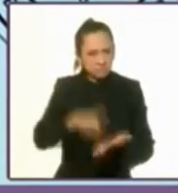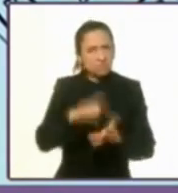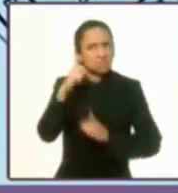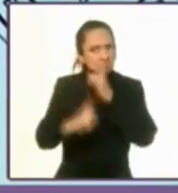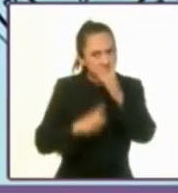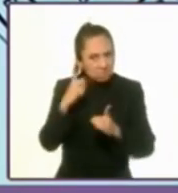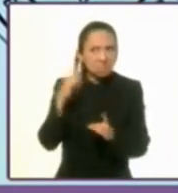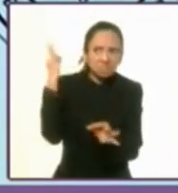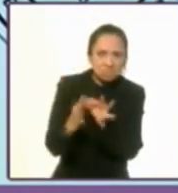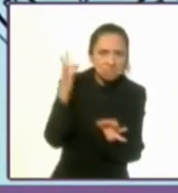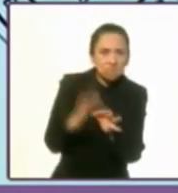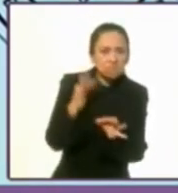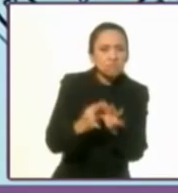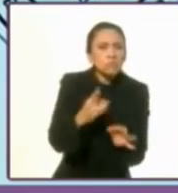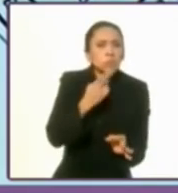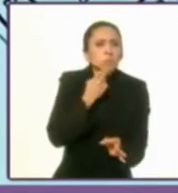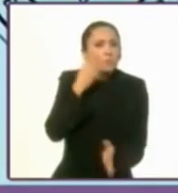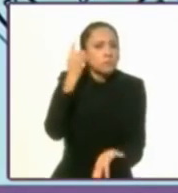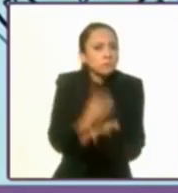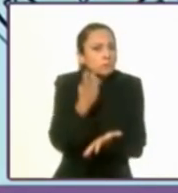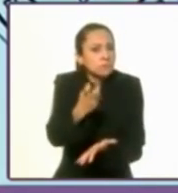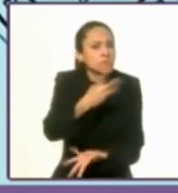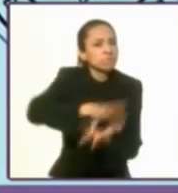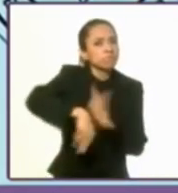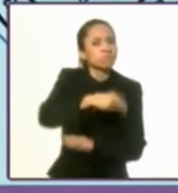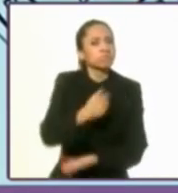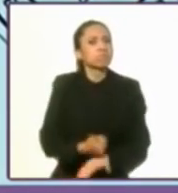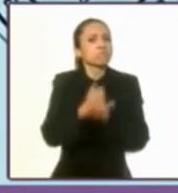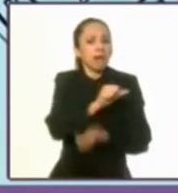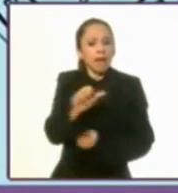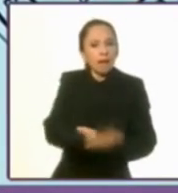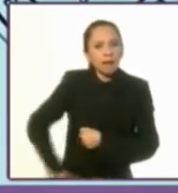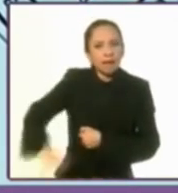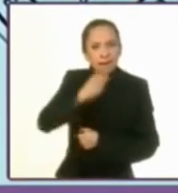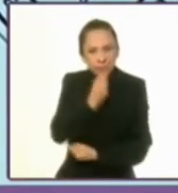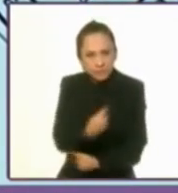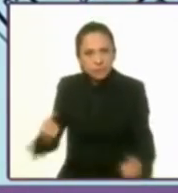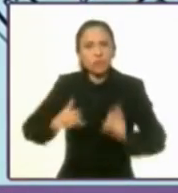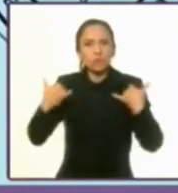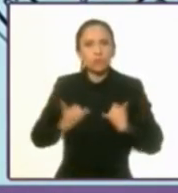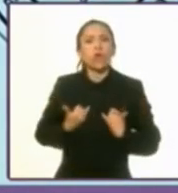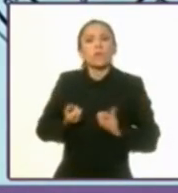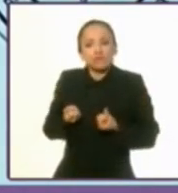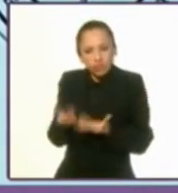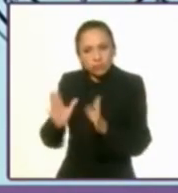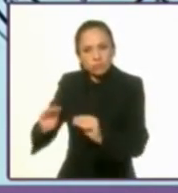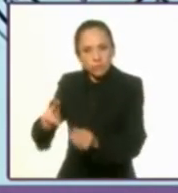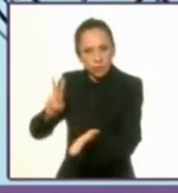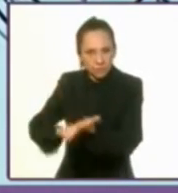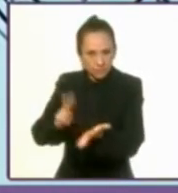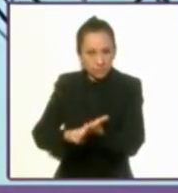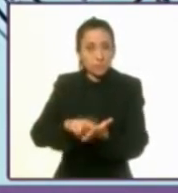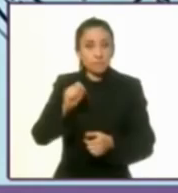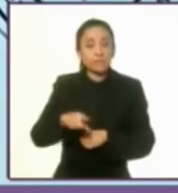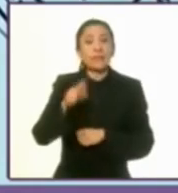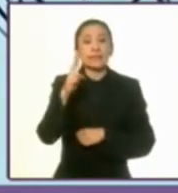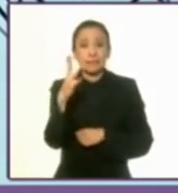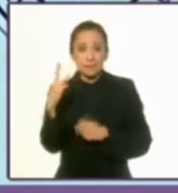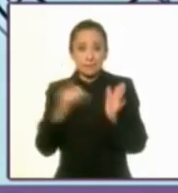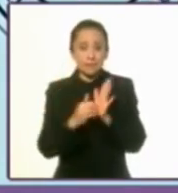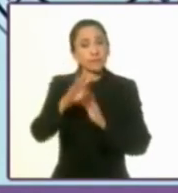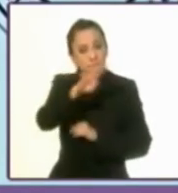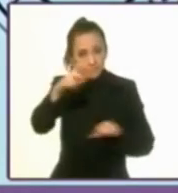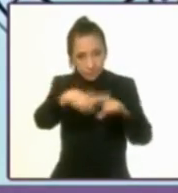deporte con lo que vamos a poder formar mejores valores en nuestros niños y nuestro jóvenes vamos a recuperar 3.400 espacios deportivos